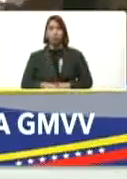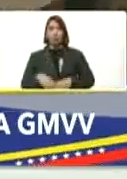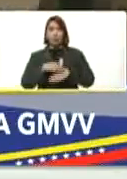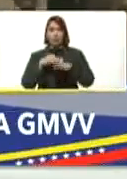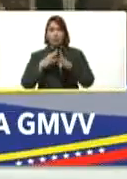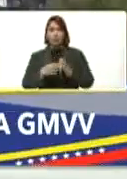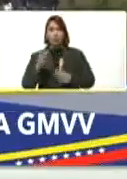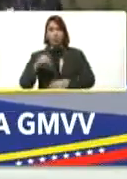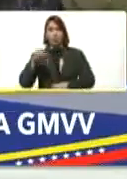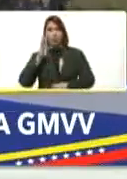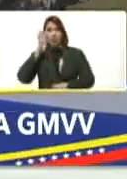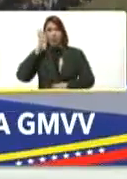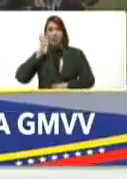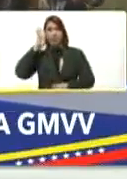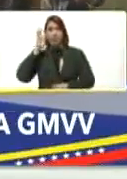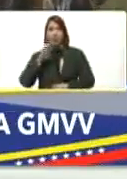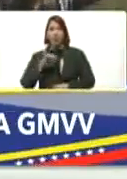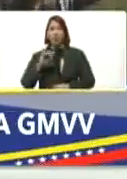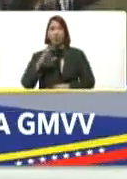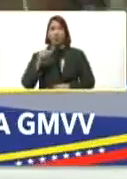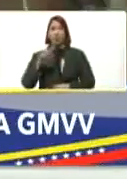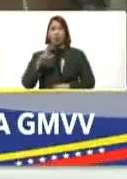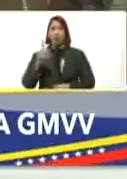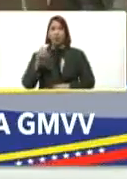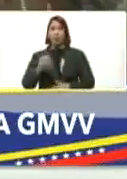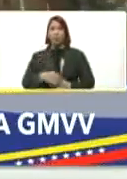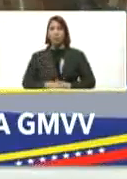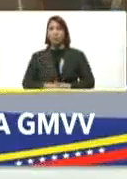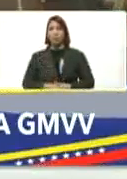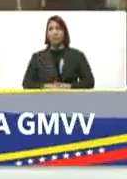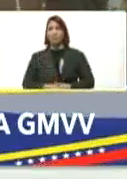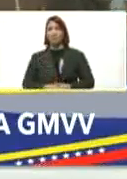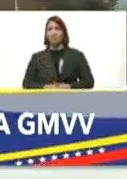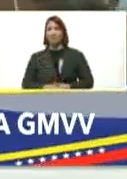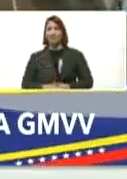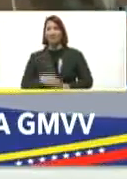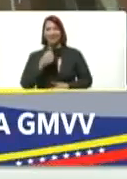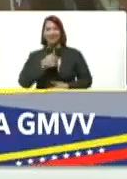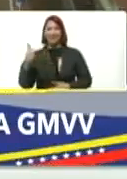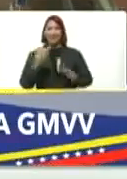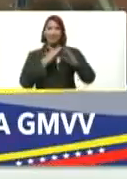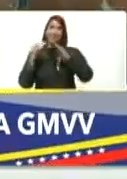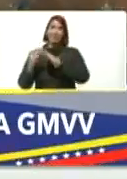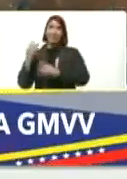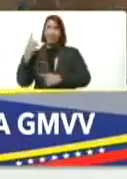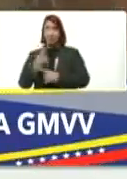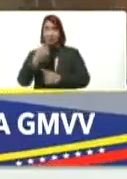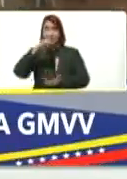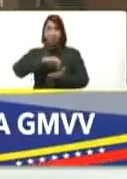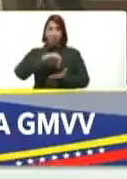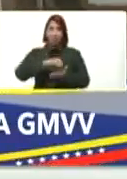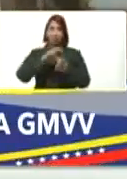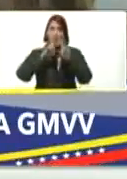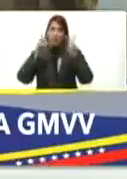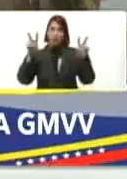Mervis Maldonado, Ricardo Menéndez. Cada urbanismo debe ser un epicentro de